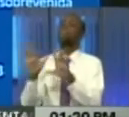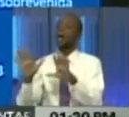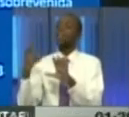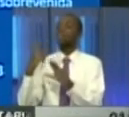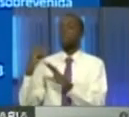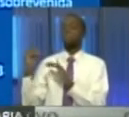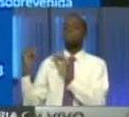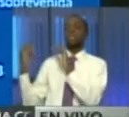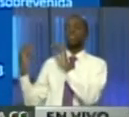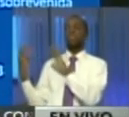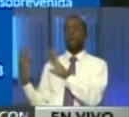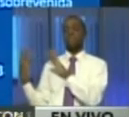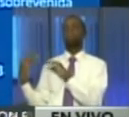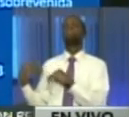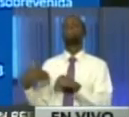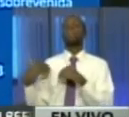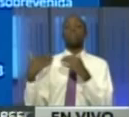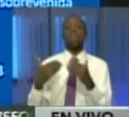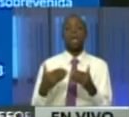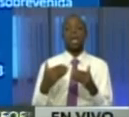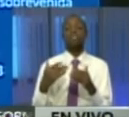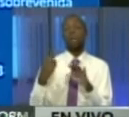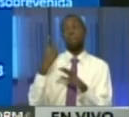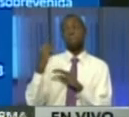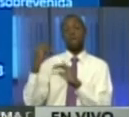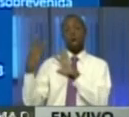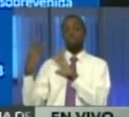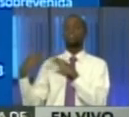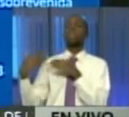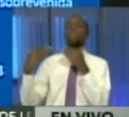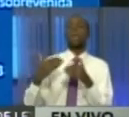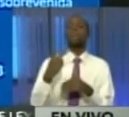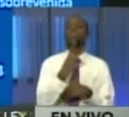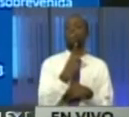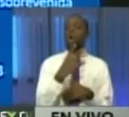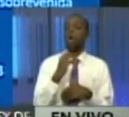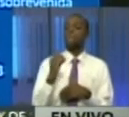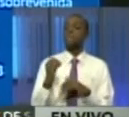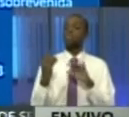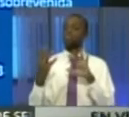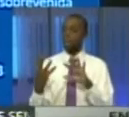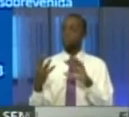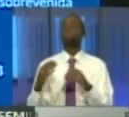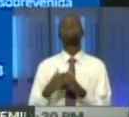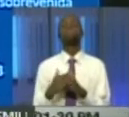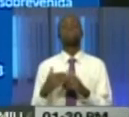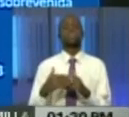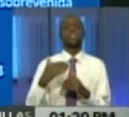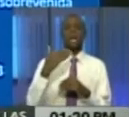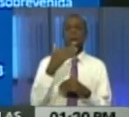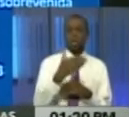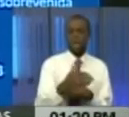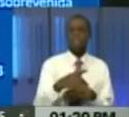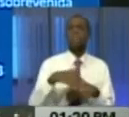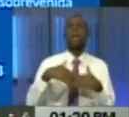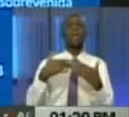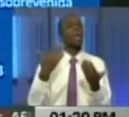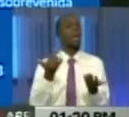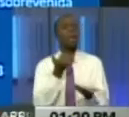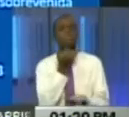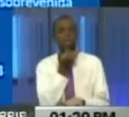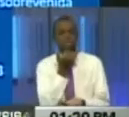En donde la elección aquí es diferente, quiero hacer esta distinción también, que es importante que se